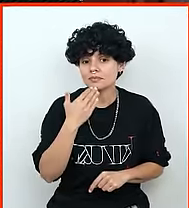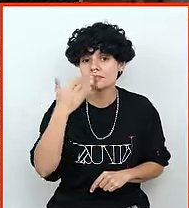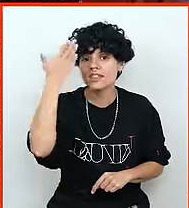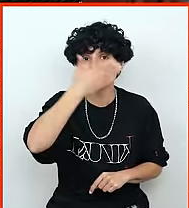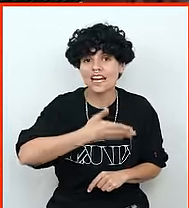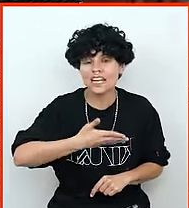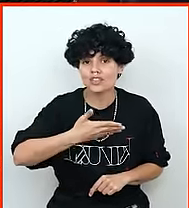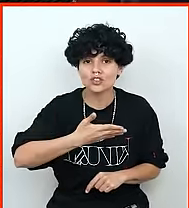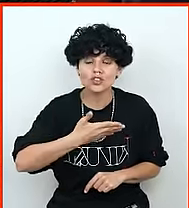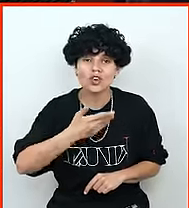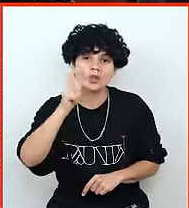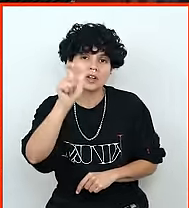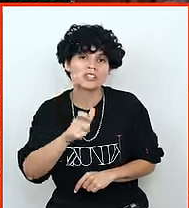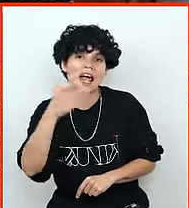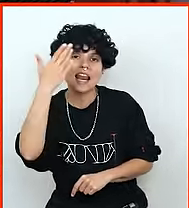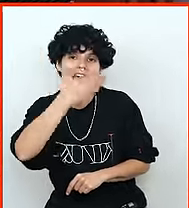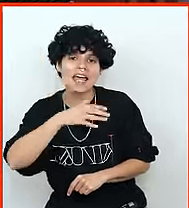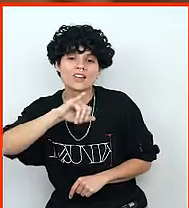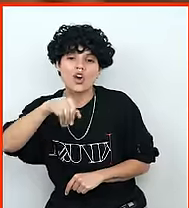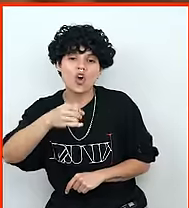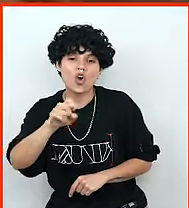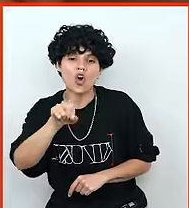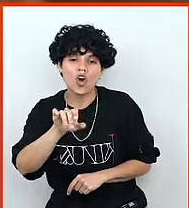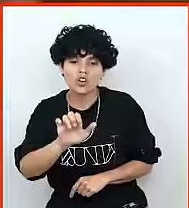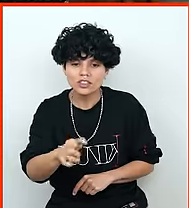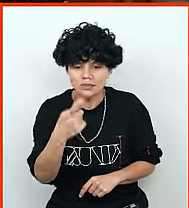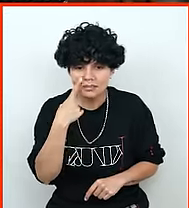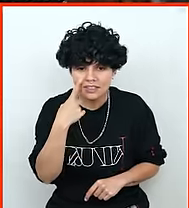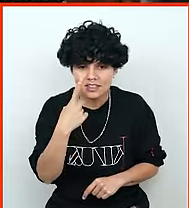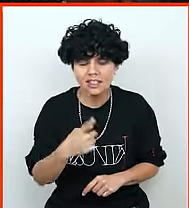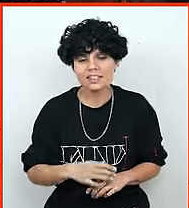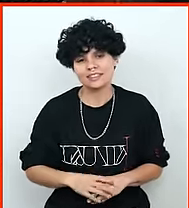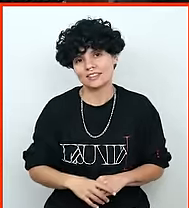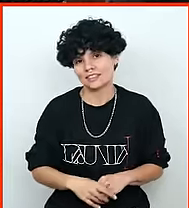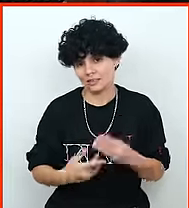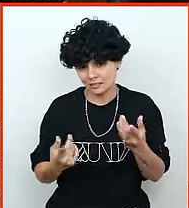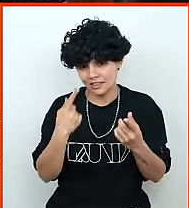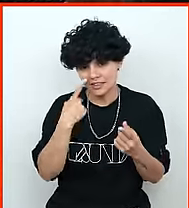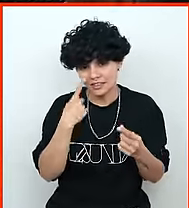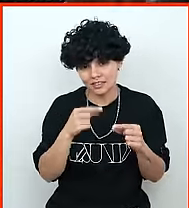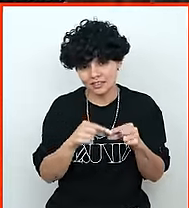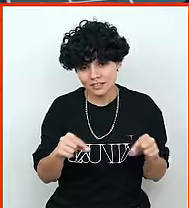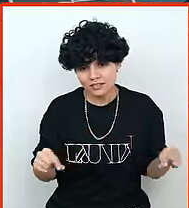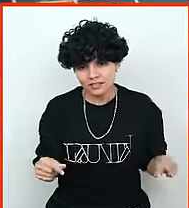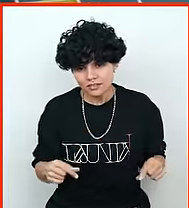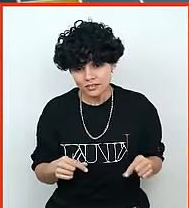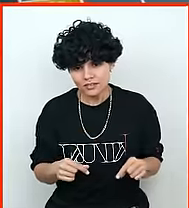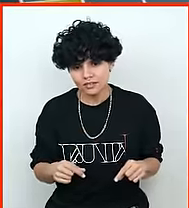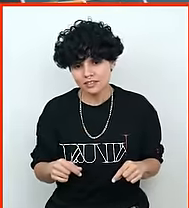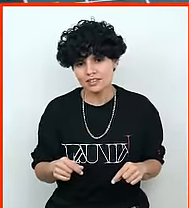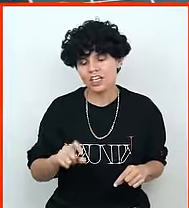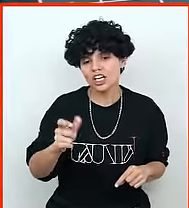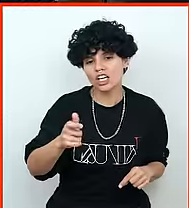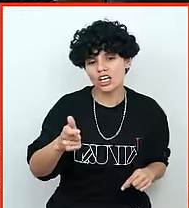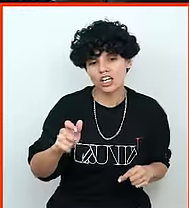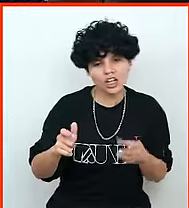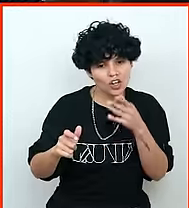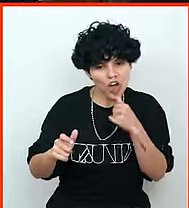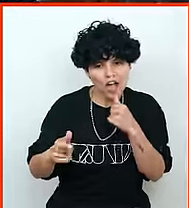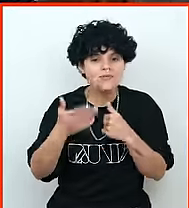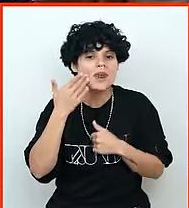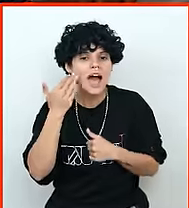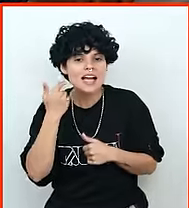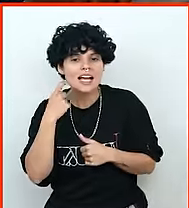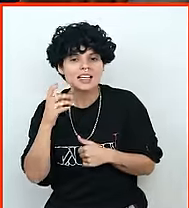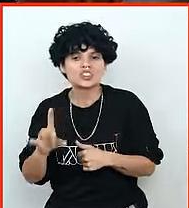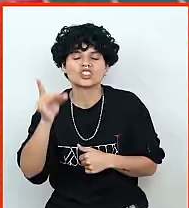Cacha. Negro. Me estáis weando. Es mágica, no, esta weón. No, weón, negro. Bro, me falta la pura G, conchetumadre. Este